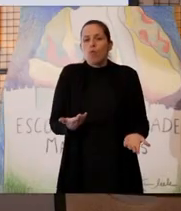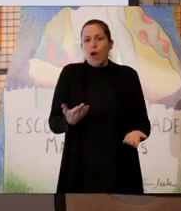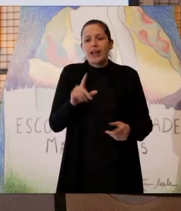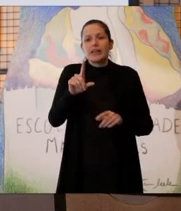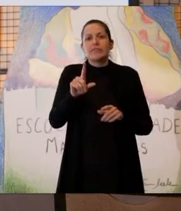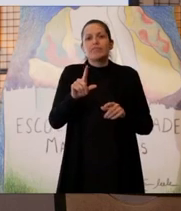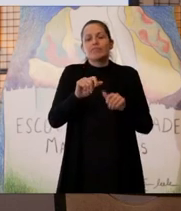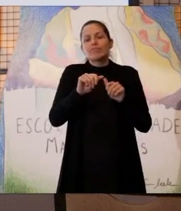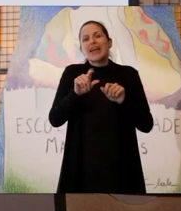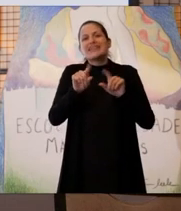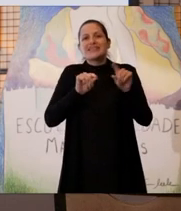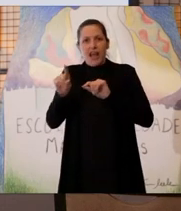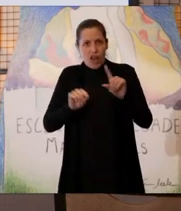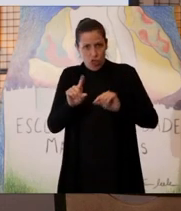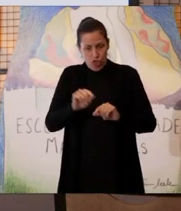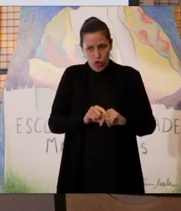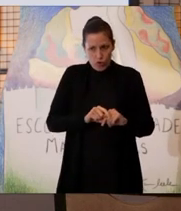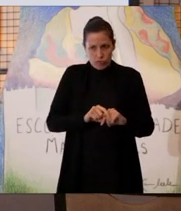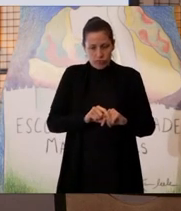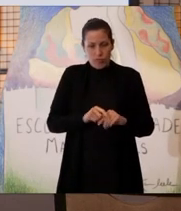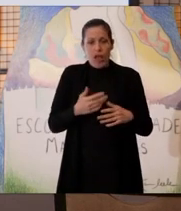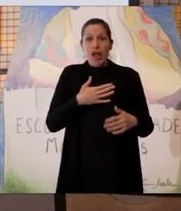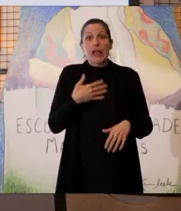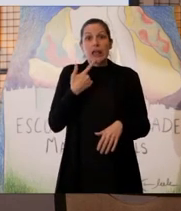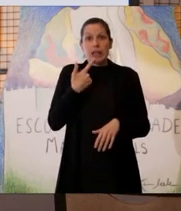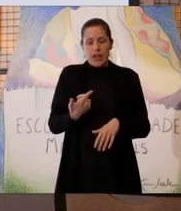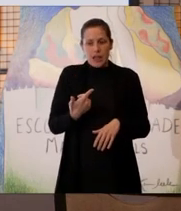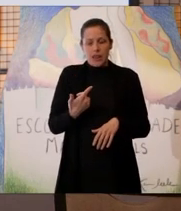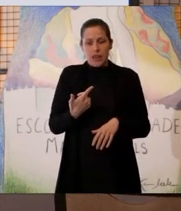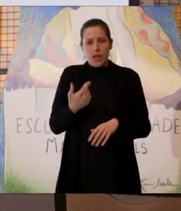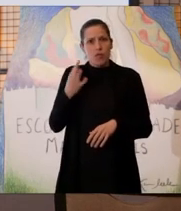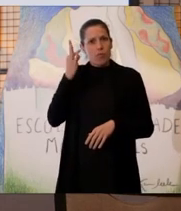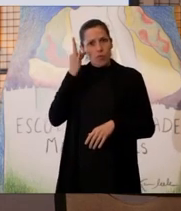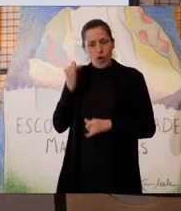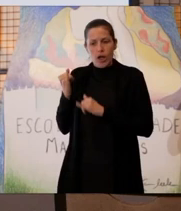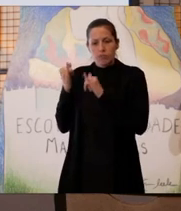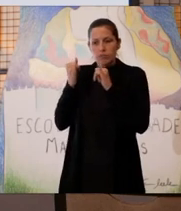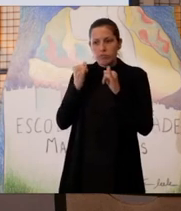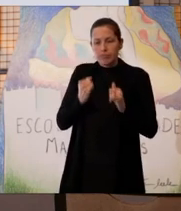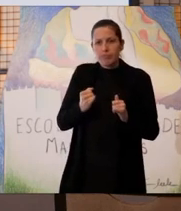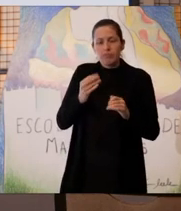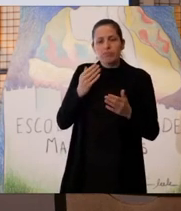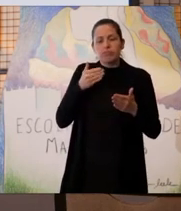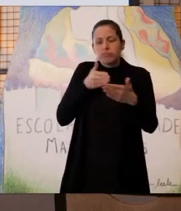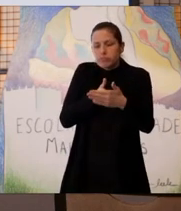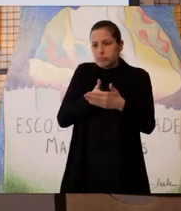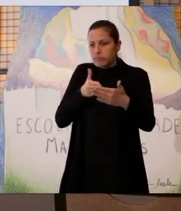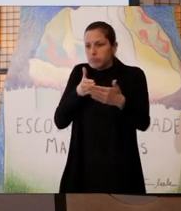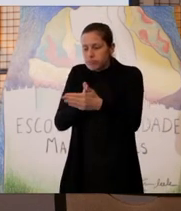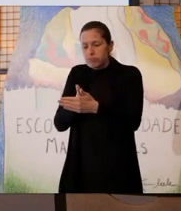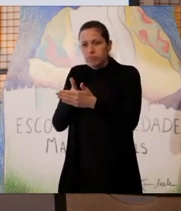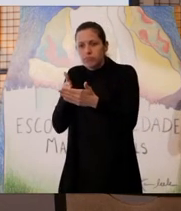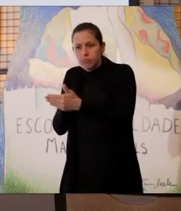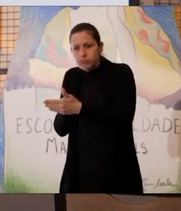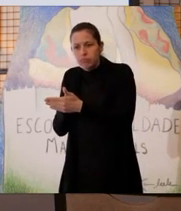en carreras políticas no concurran por los obstáculos que ven delante de ella Más alto en la mayoría de los casos de los cofres afrontan